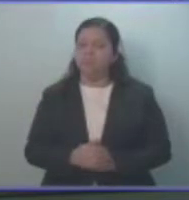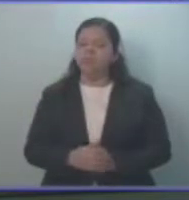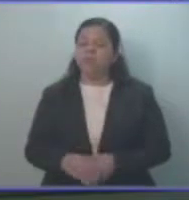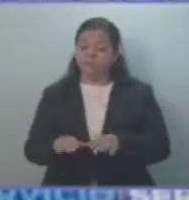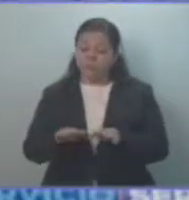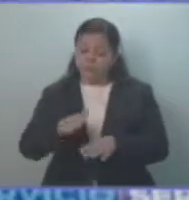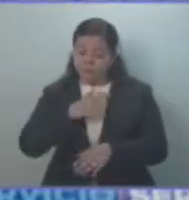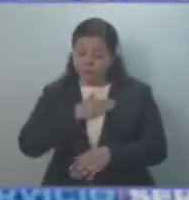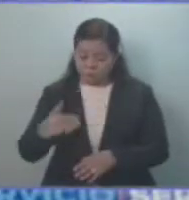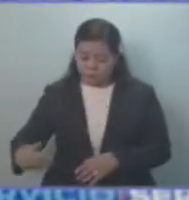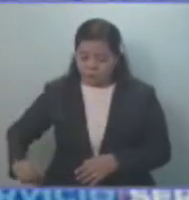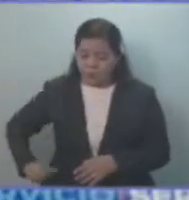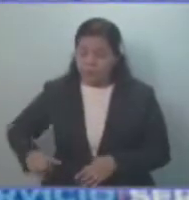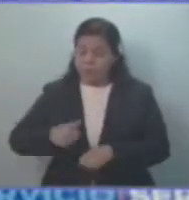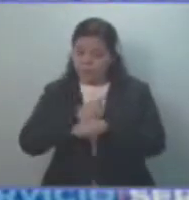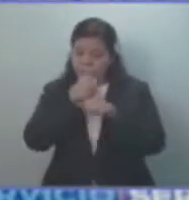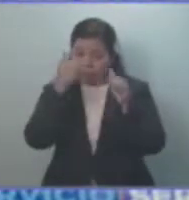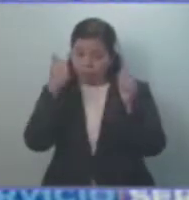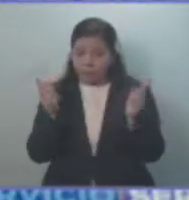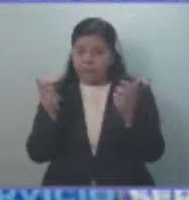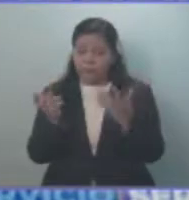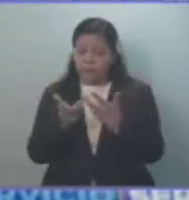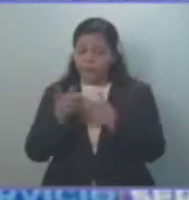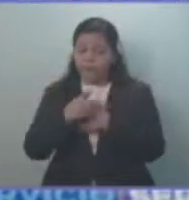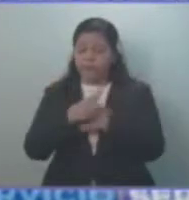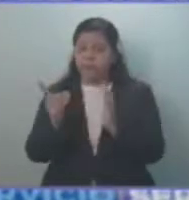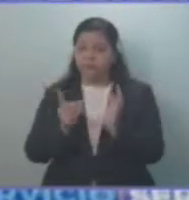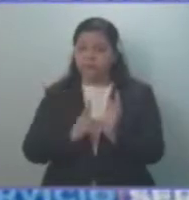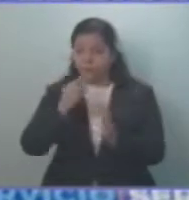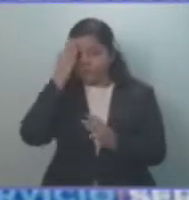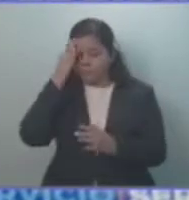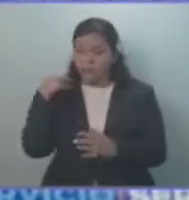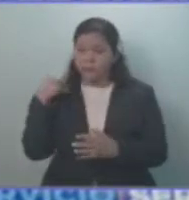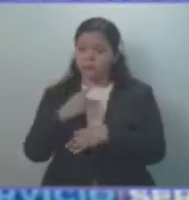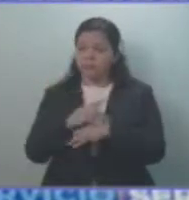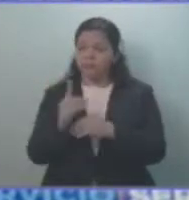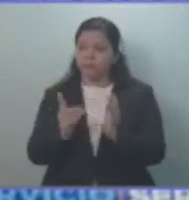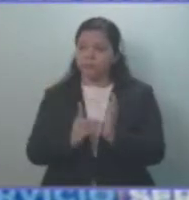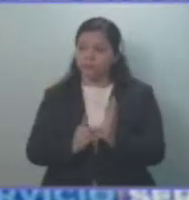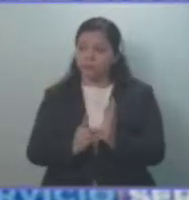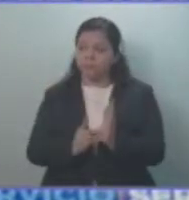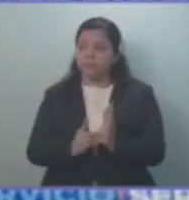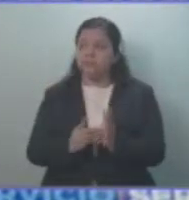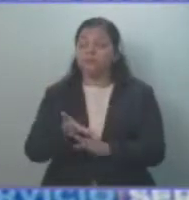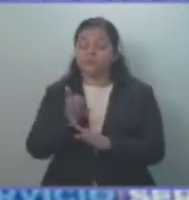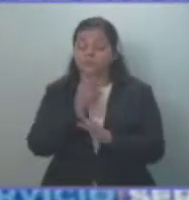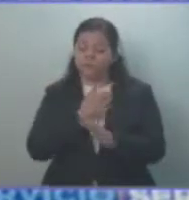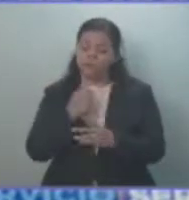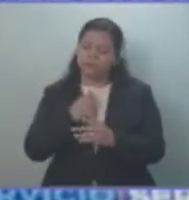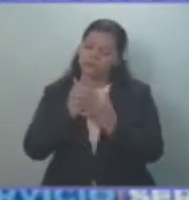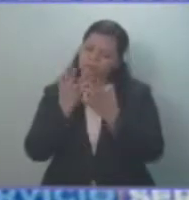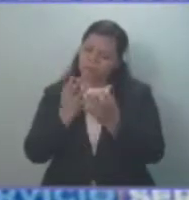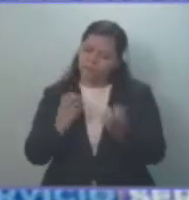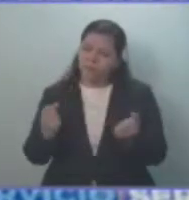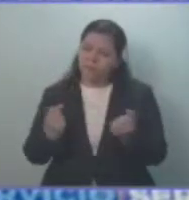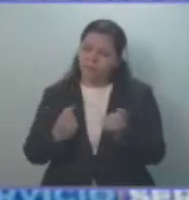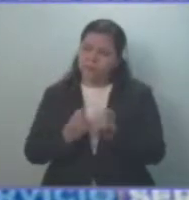Gracias, presidente. Buenos días, colegas diputados y diputadas. Previo a mi solicitud, también me quiero